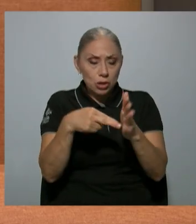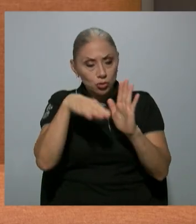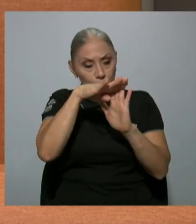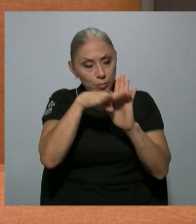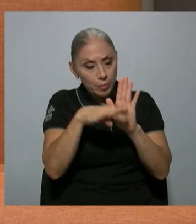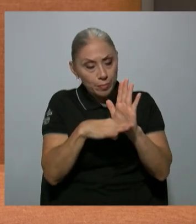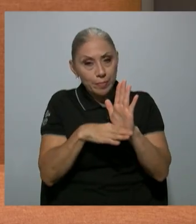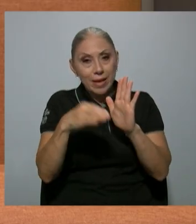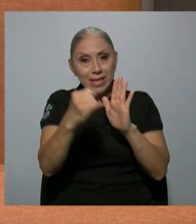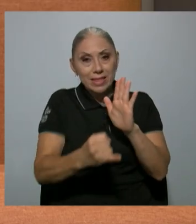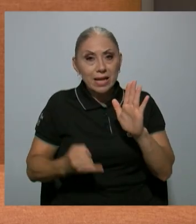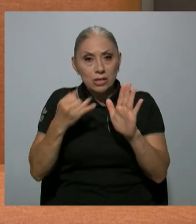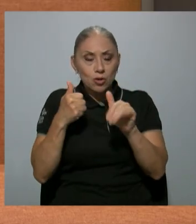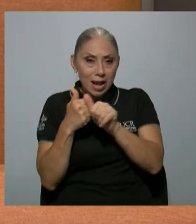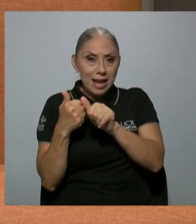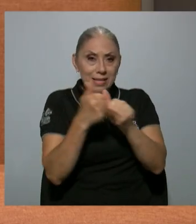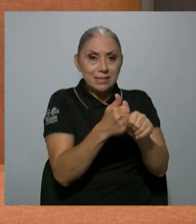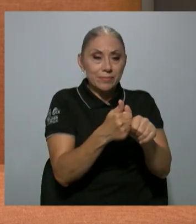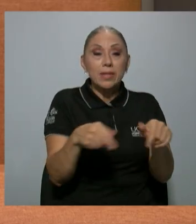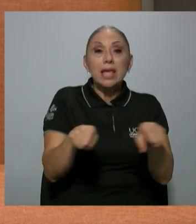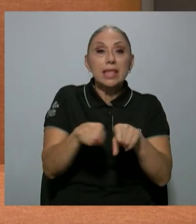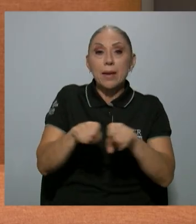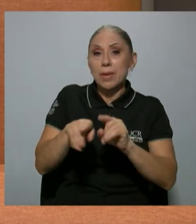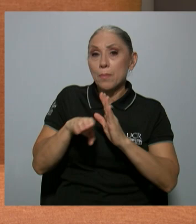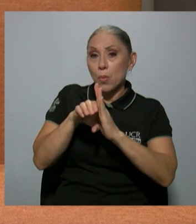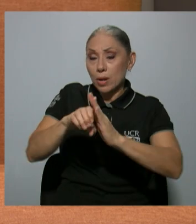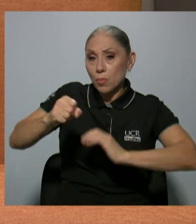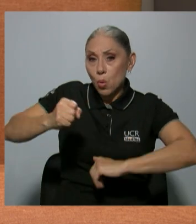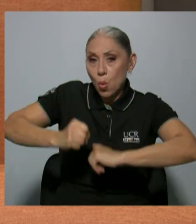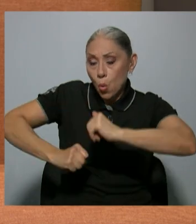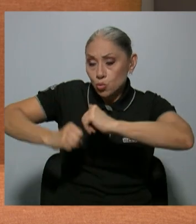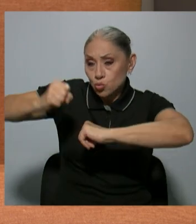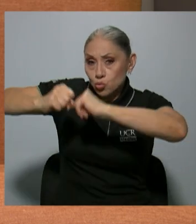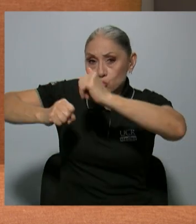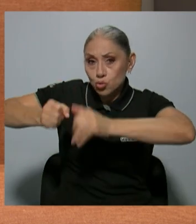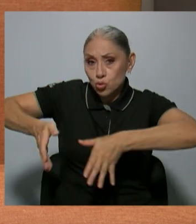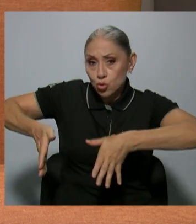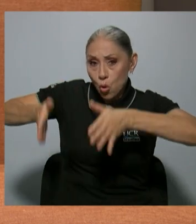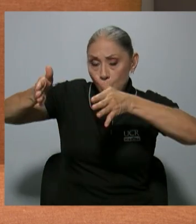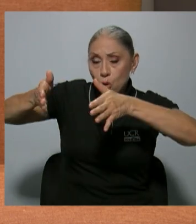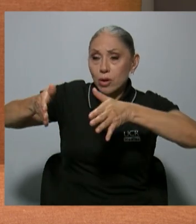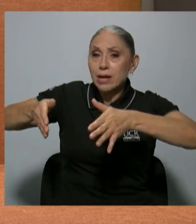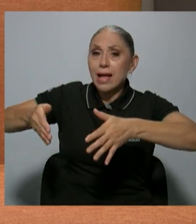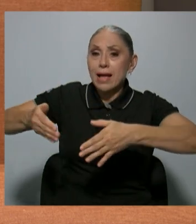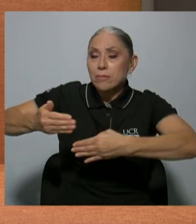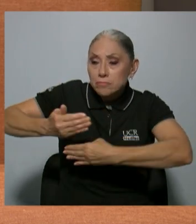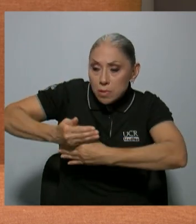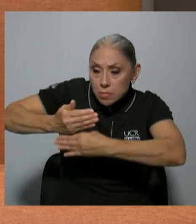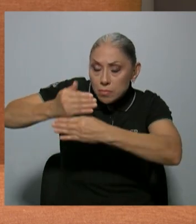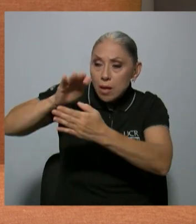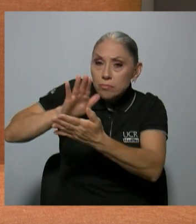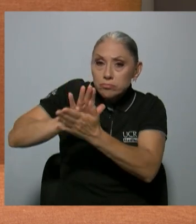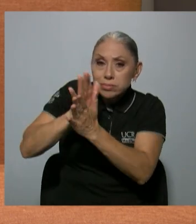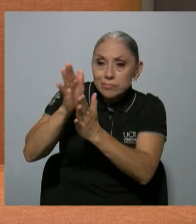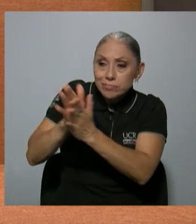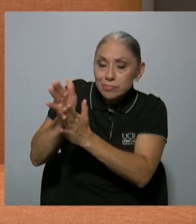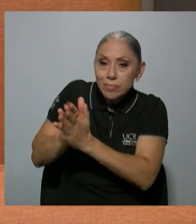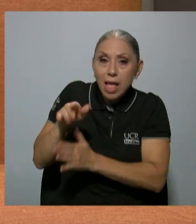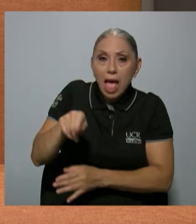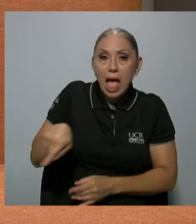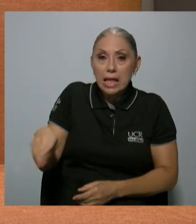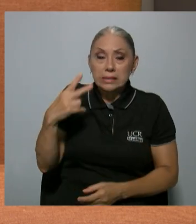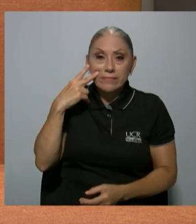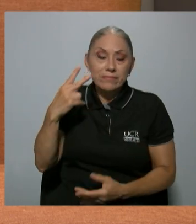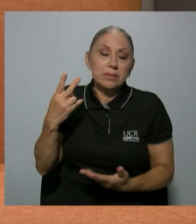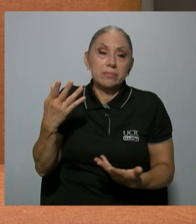Y hay otros sectores como construcción donde se da mucho, digamos, que los cumplimientos se